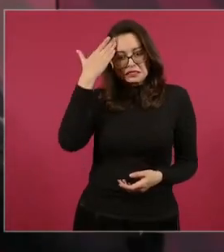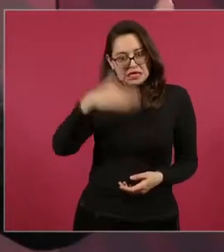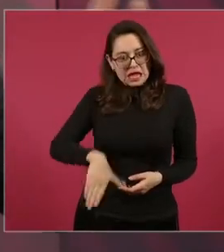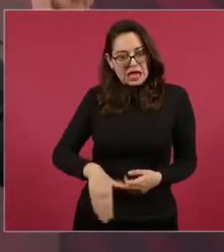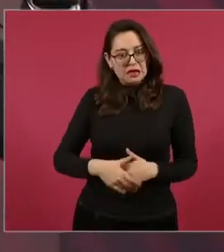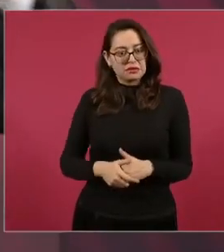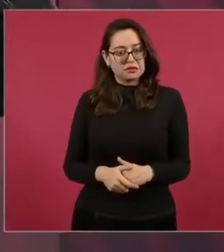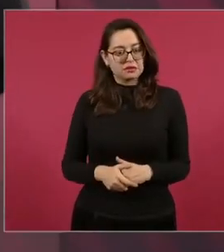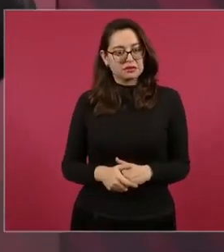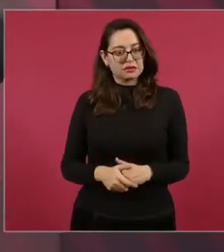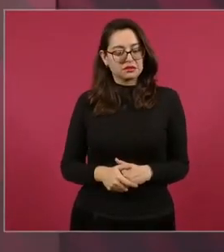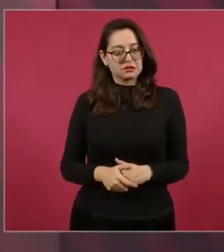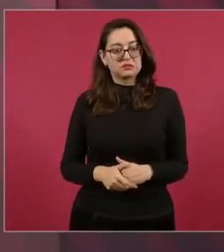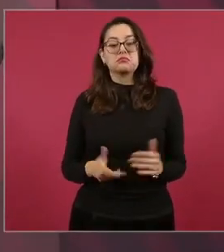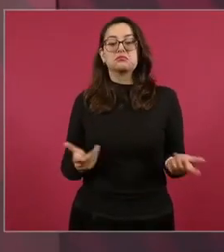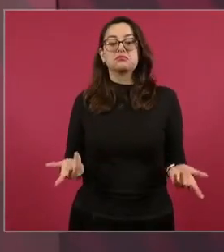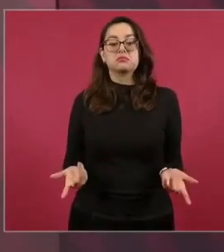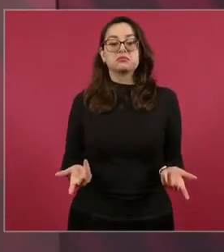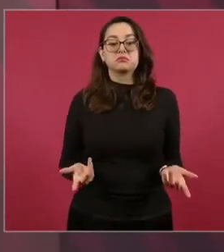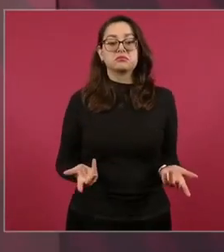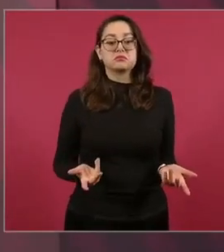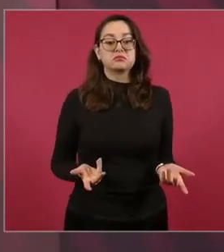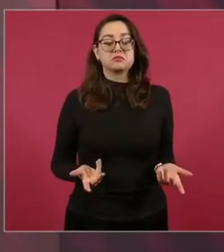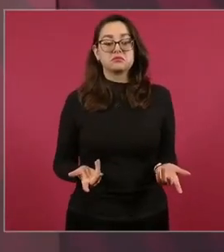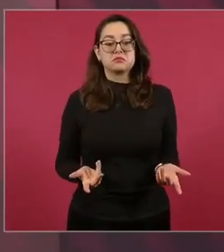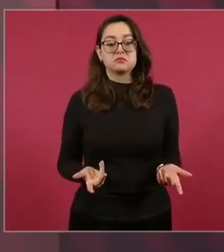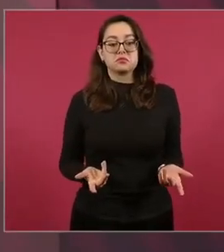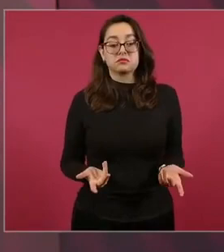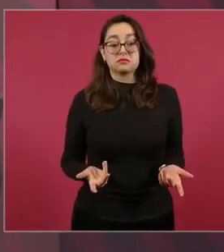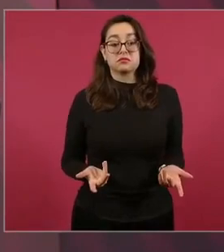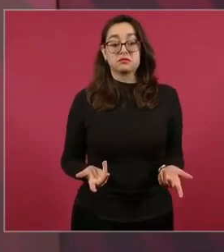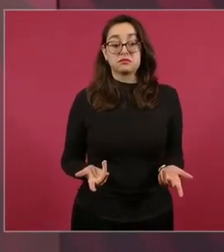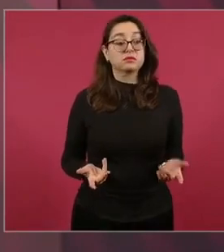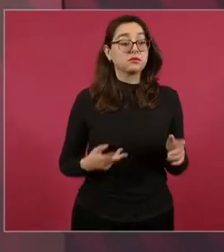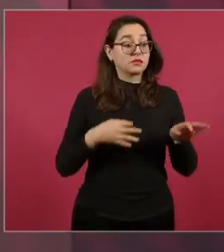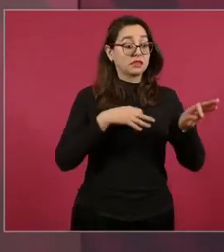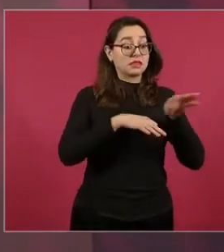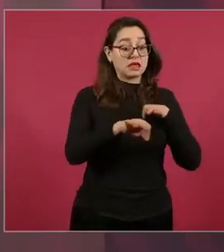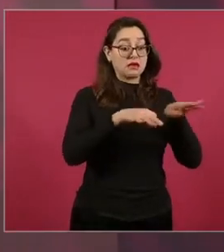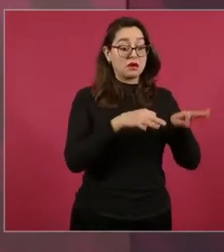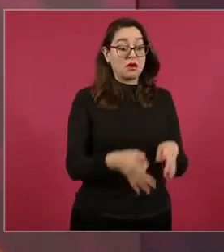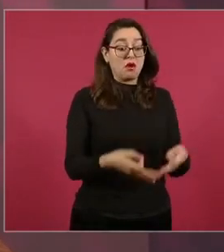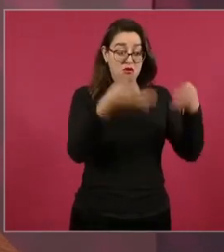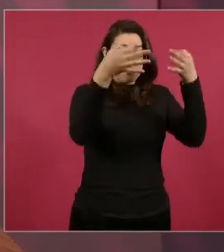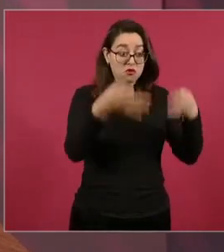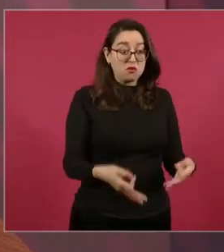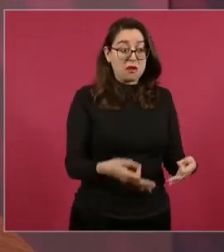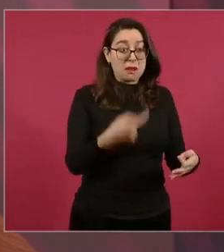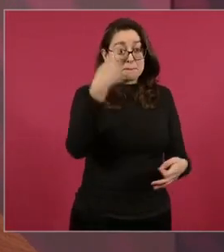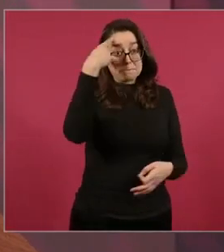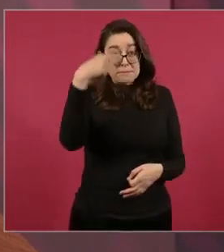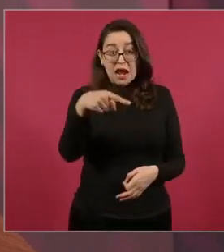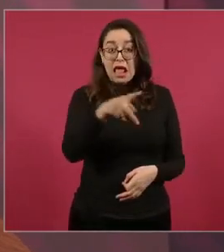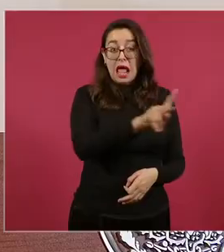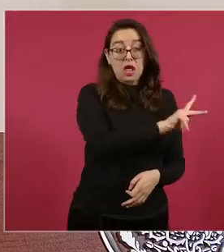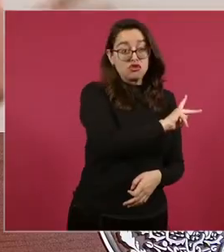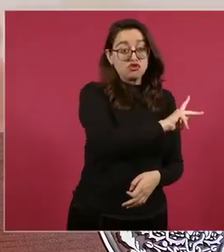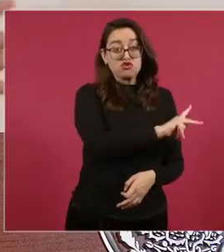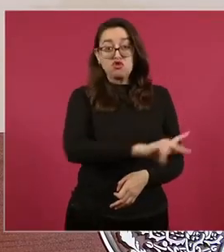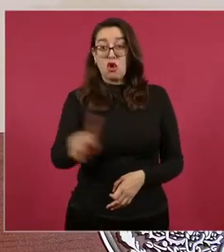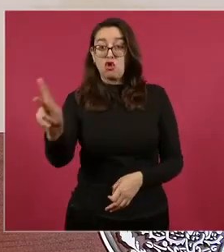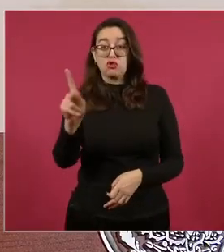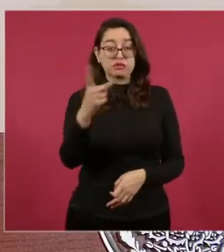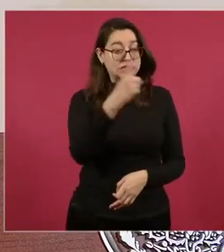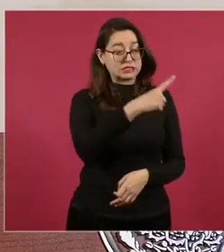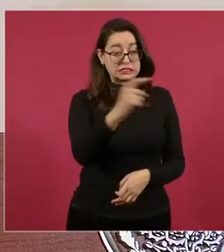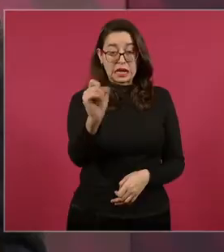Mientras no se tenga una economía formal, sólida, fuerte, ¿cómo se le va a